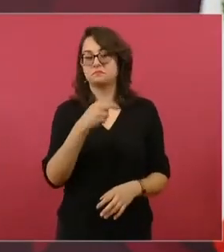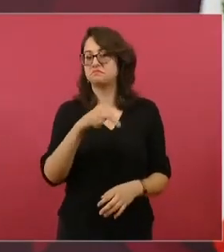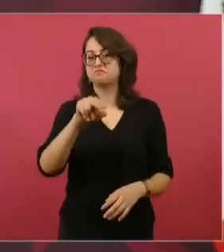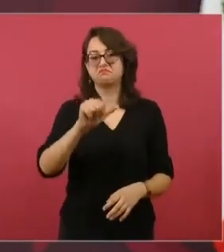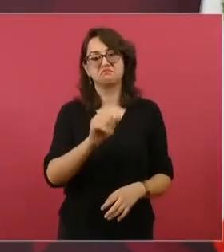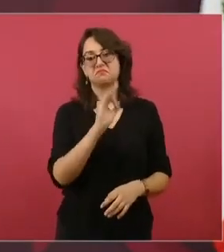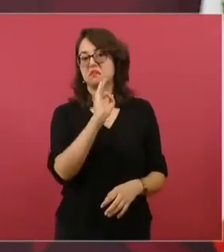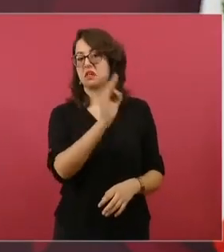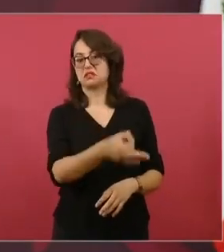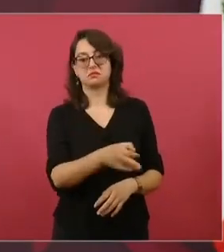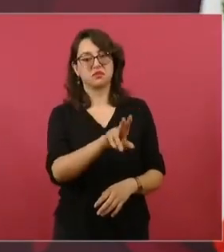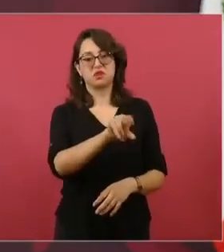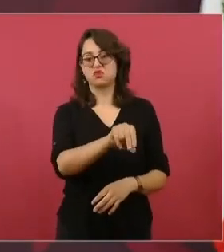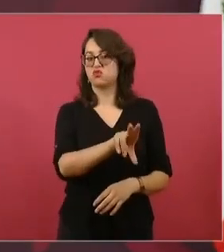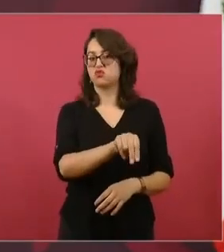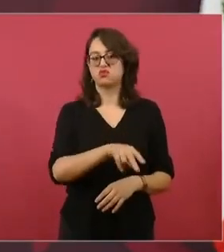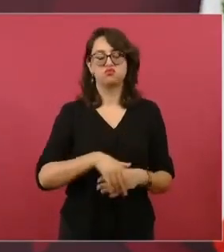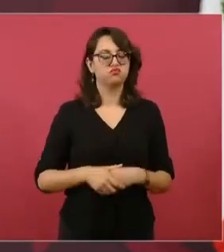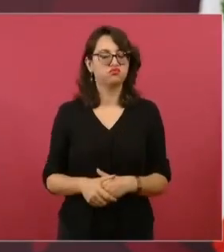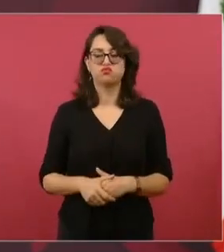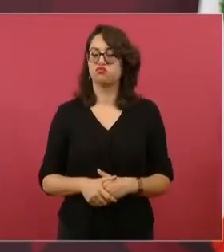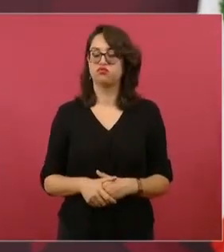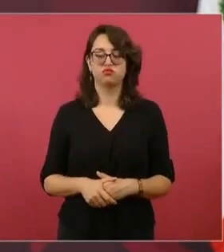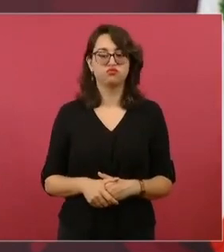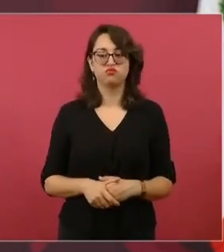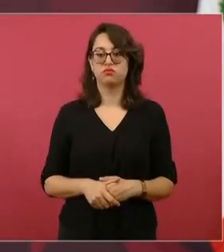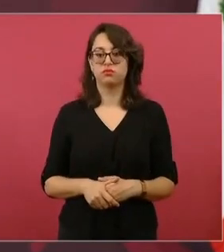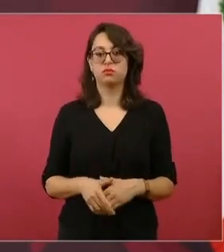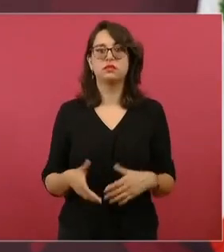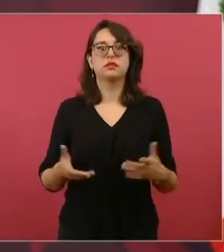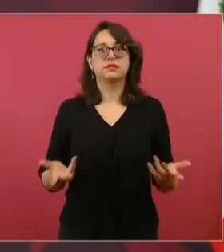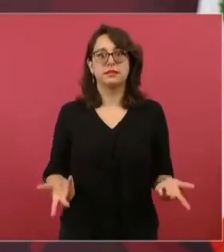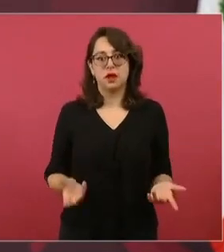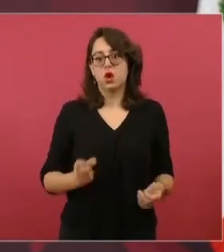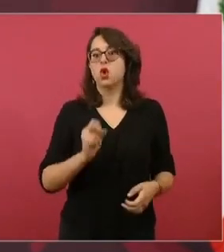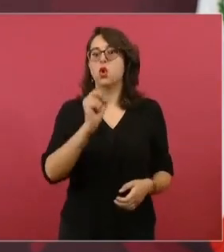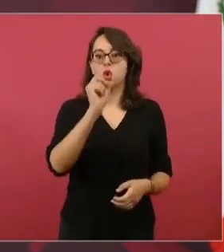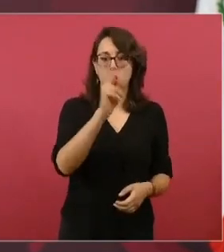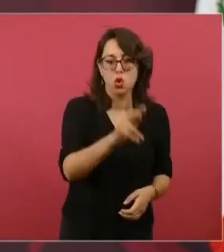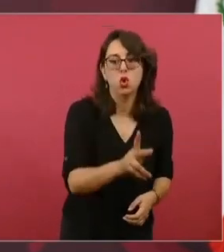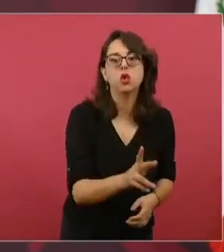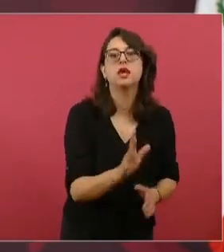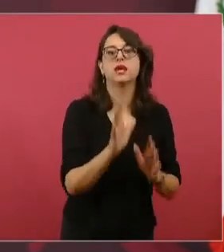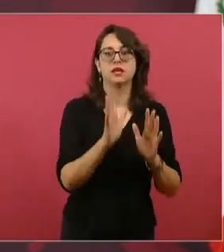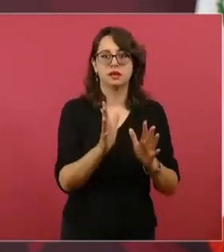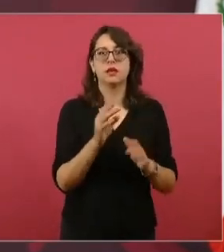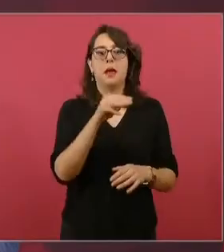fueron a decirle que ya no iba a declinar MIT,